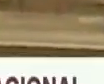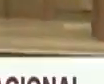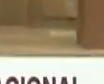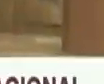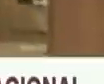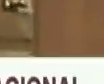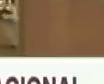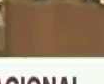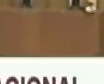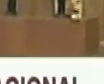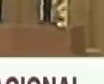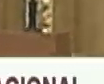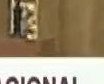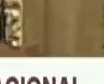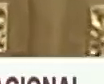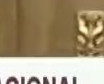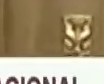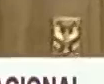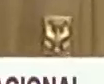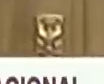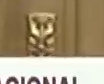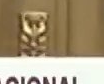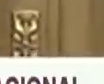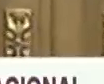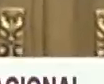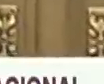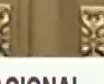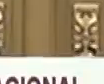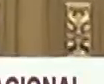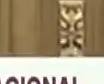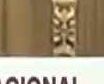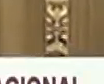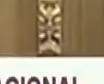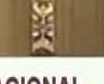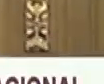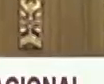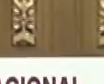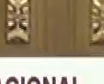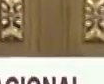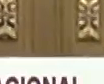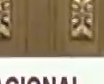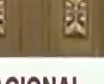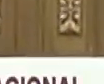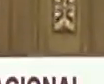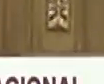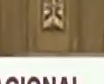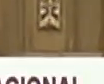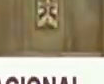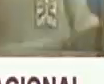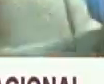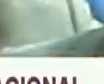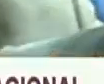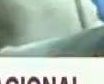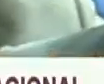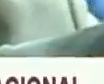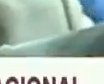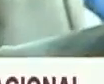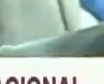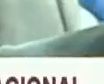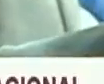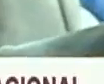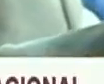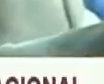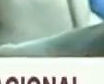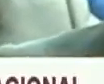Serenata Guayanesa. 5 décadas enmarcan la trayectoria de esta agrupación venezolana que le ha dado